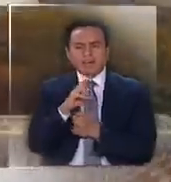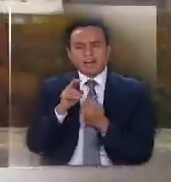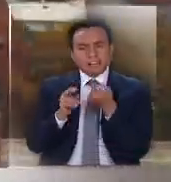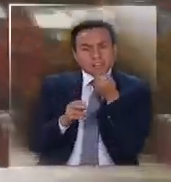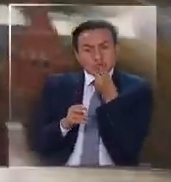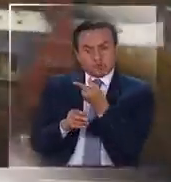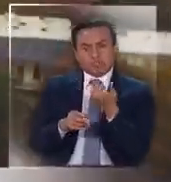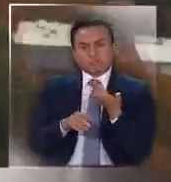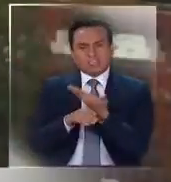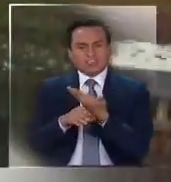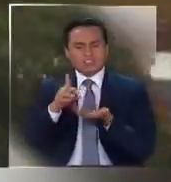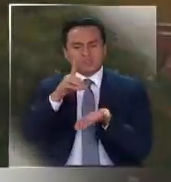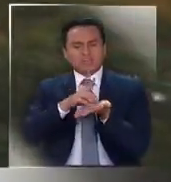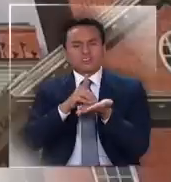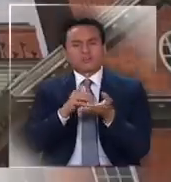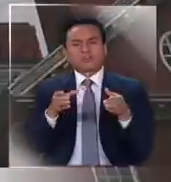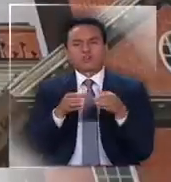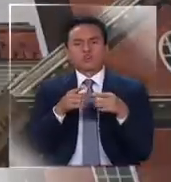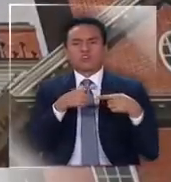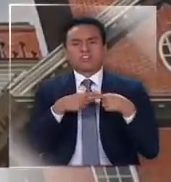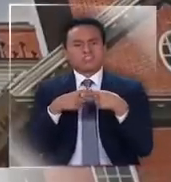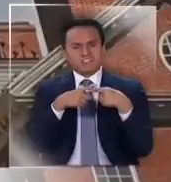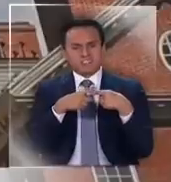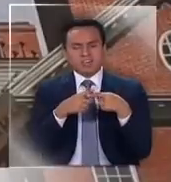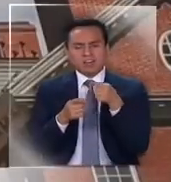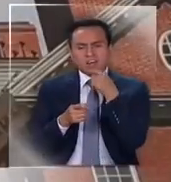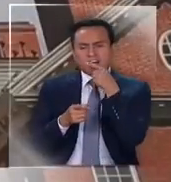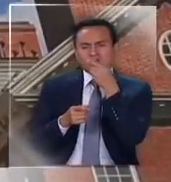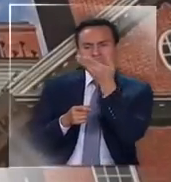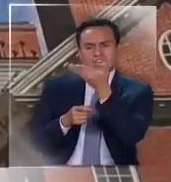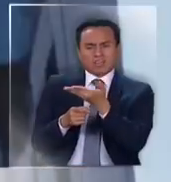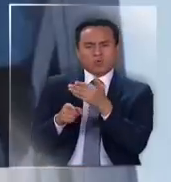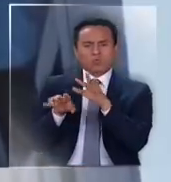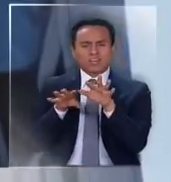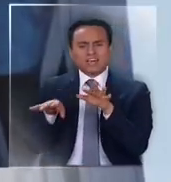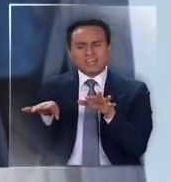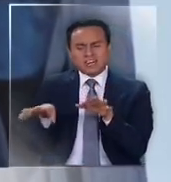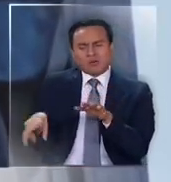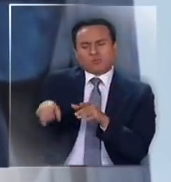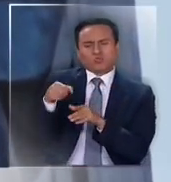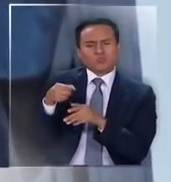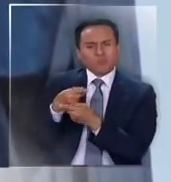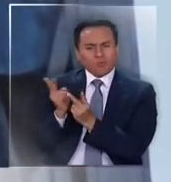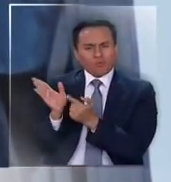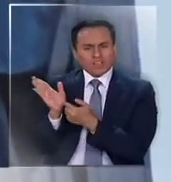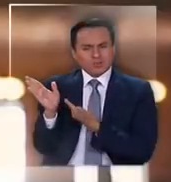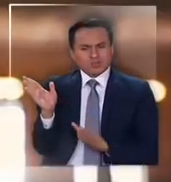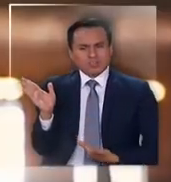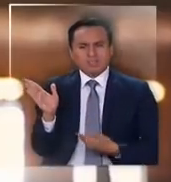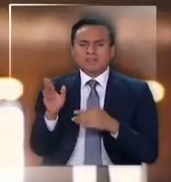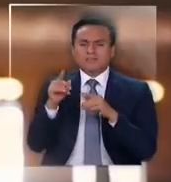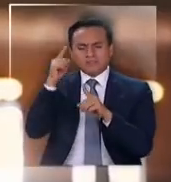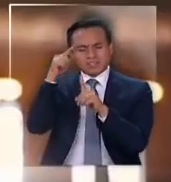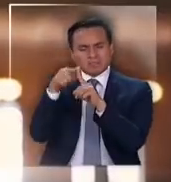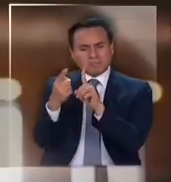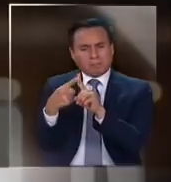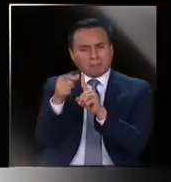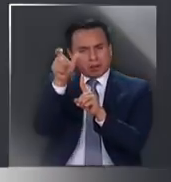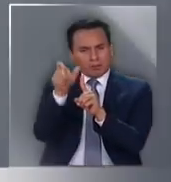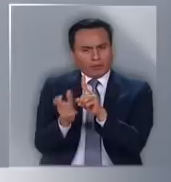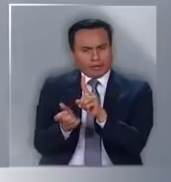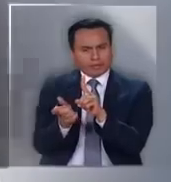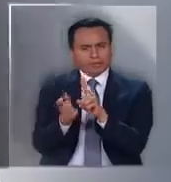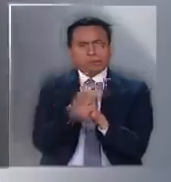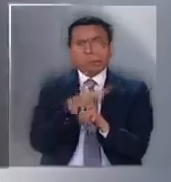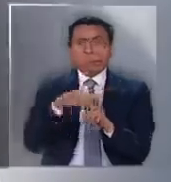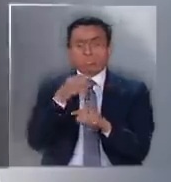que presentaron diputados del Partido Socialista acusándolo de usar recursos públicos para un viaje con fines personales. El ministro